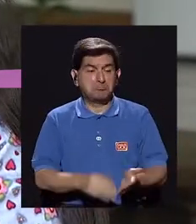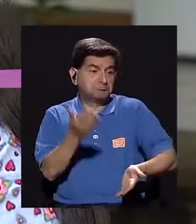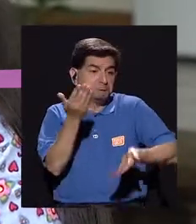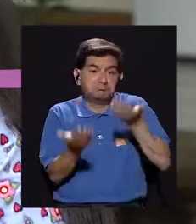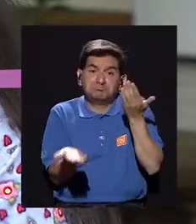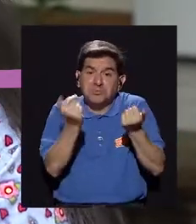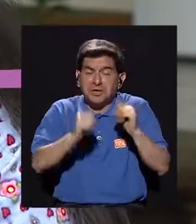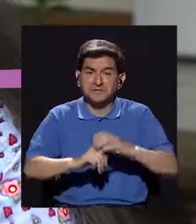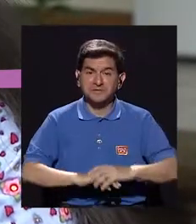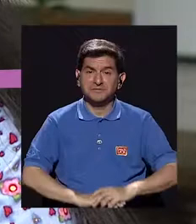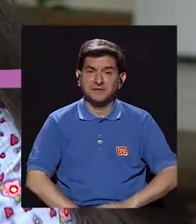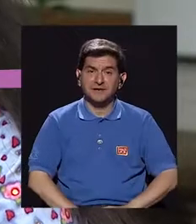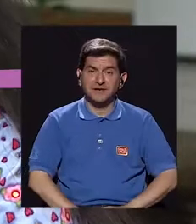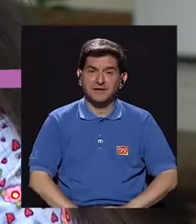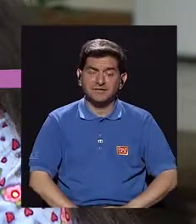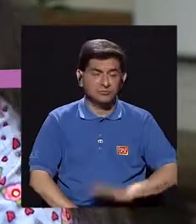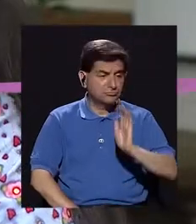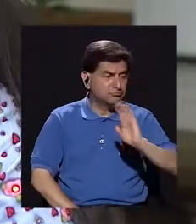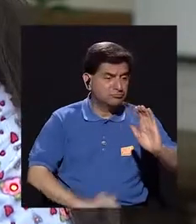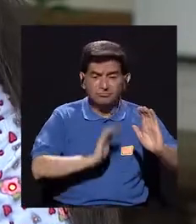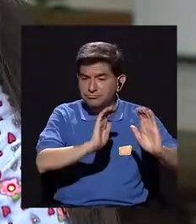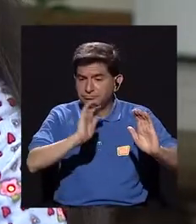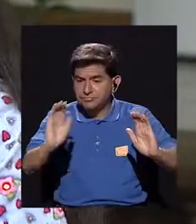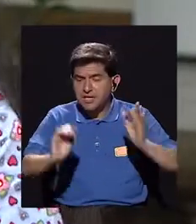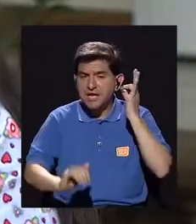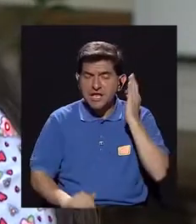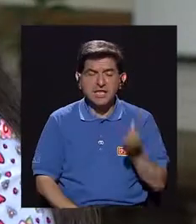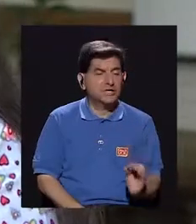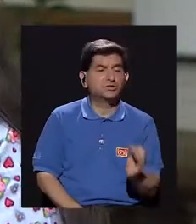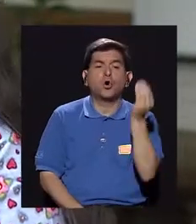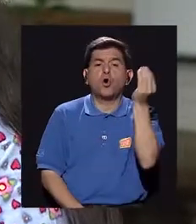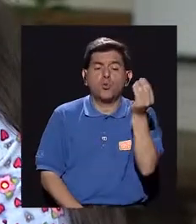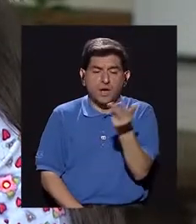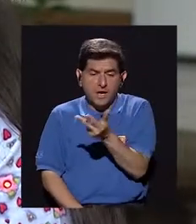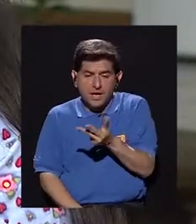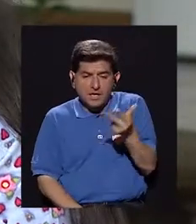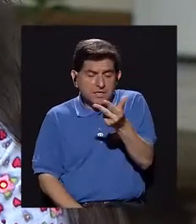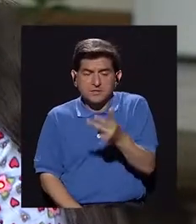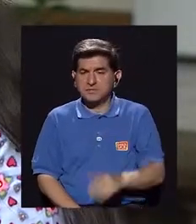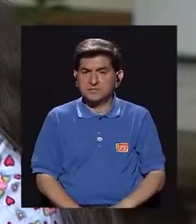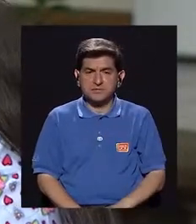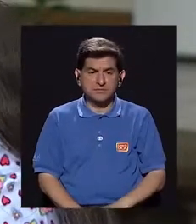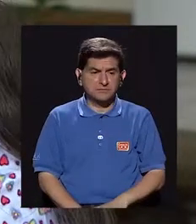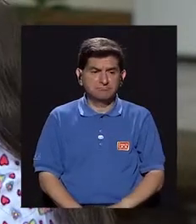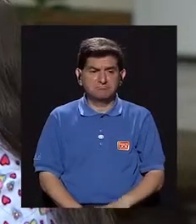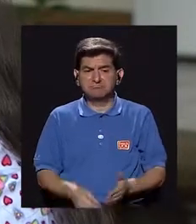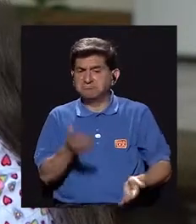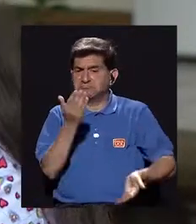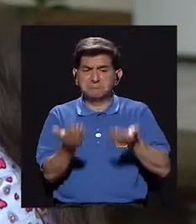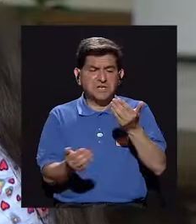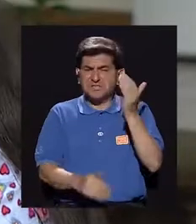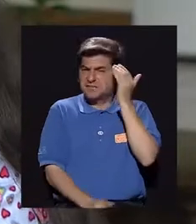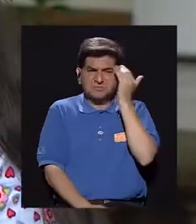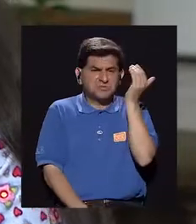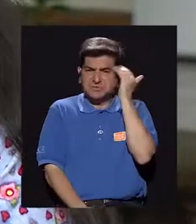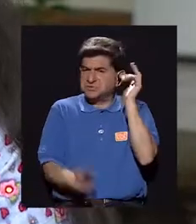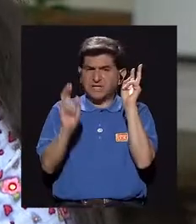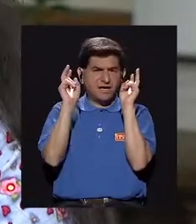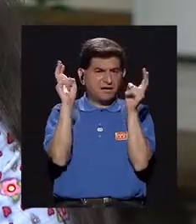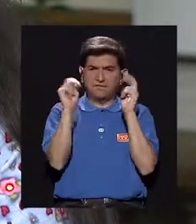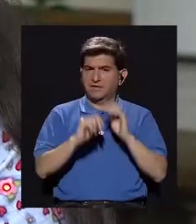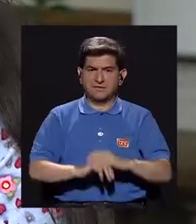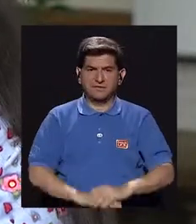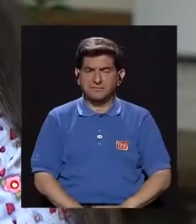Puede ser de que hayan niños y niñas o adolescentes que tal vez no tengan tanto conocimiento